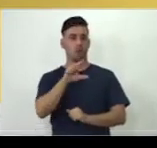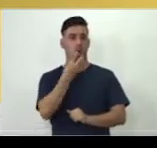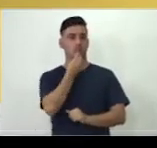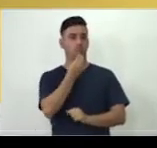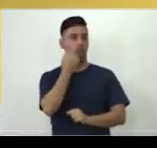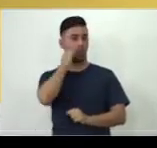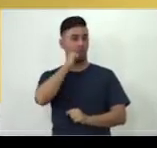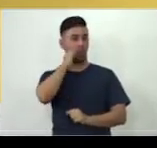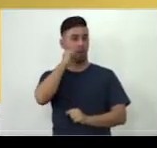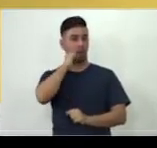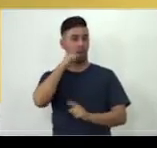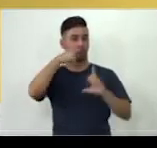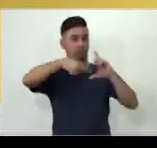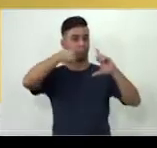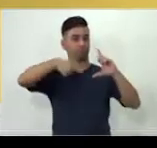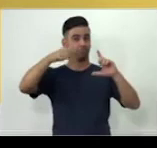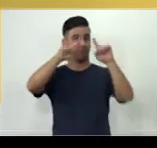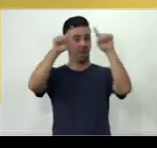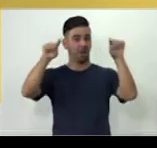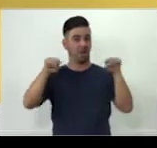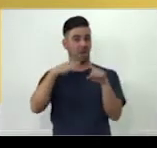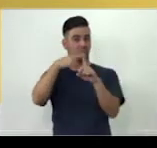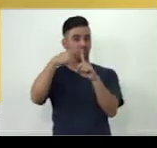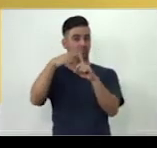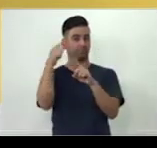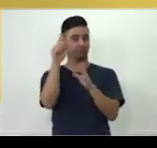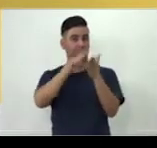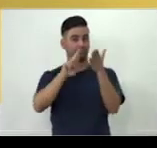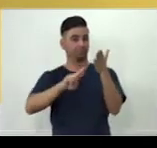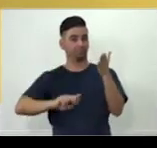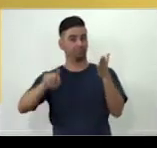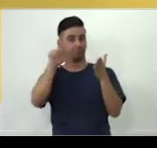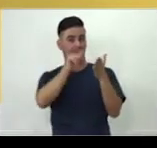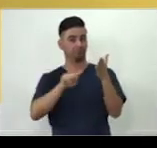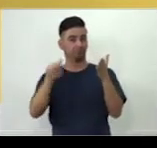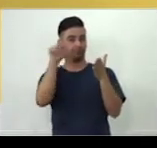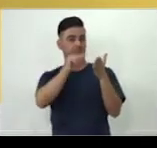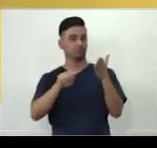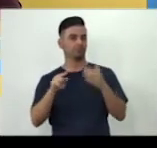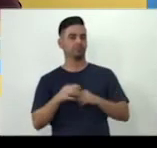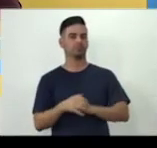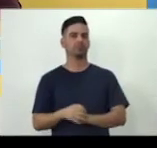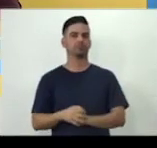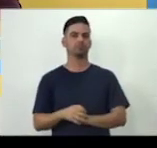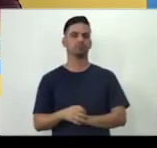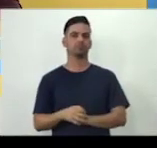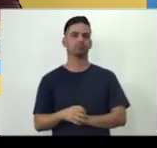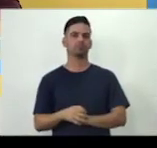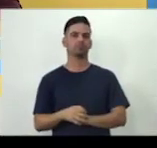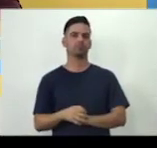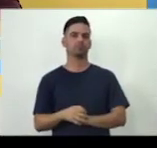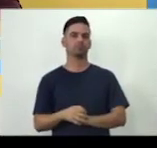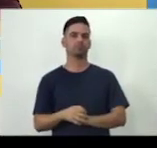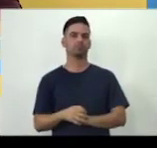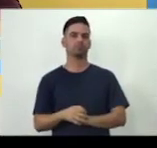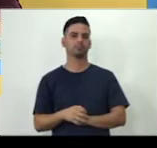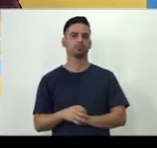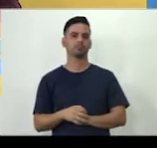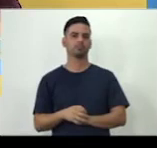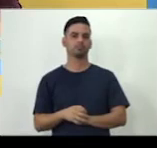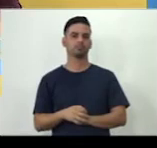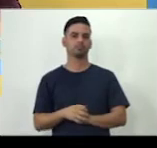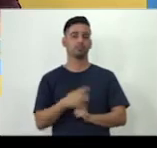E: cómo pudiéramos intensificar el campo magnético de la bobina por la que circula corriente eléctrica, mencione una de sus